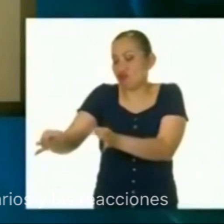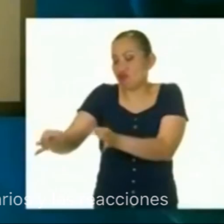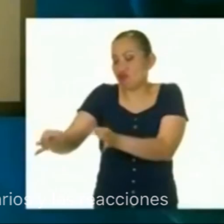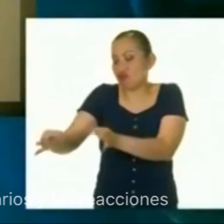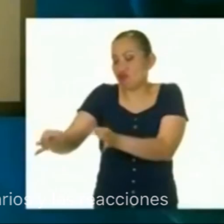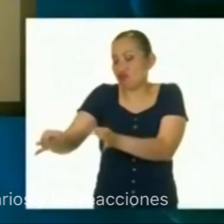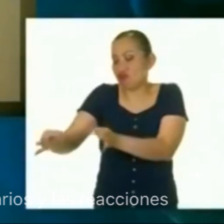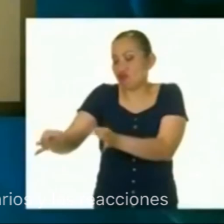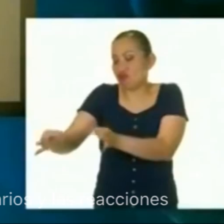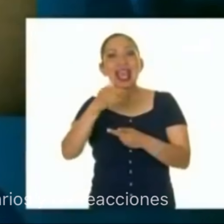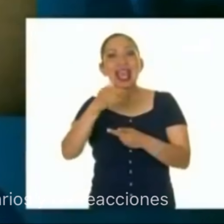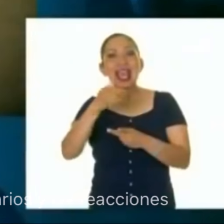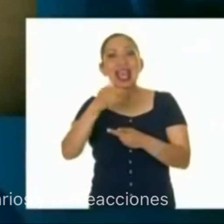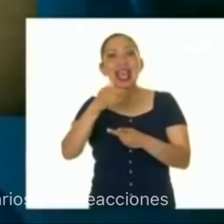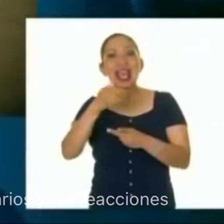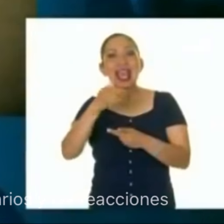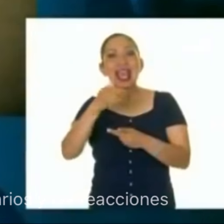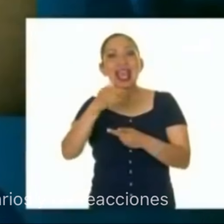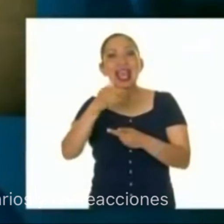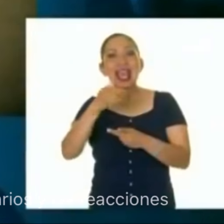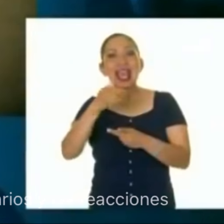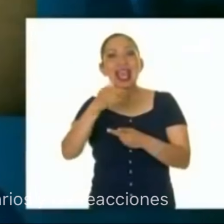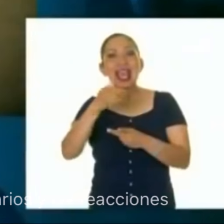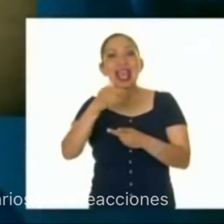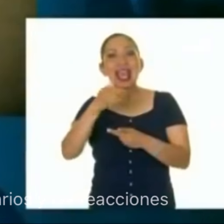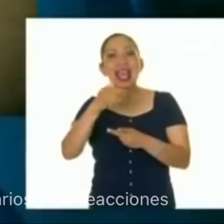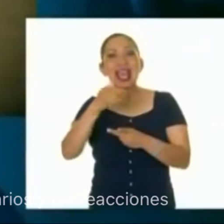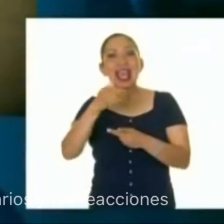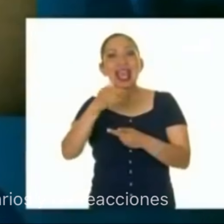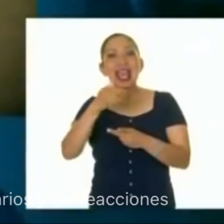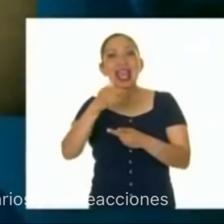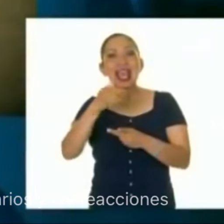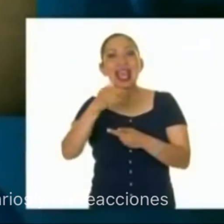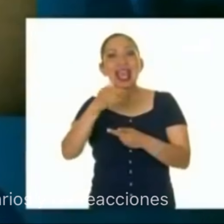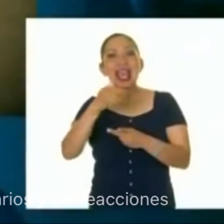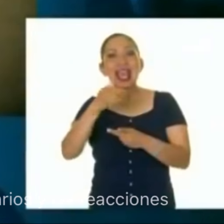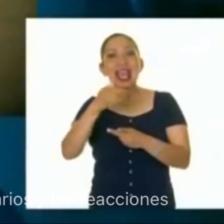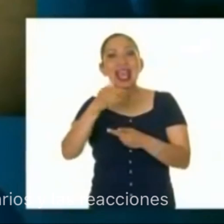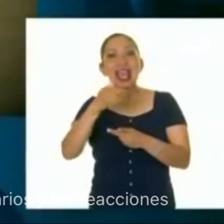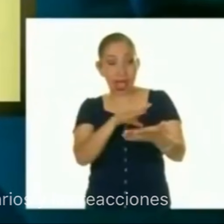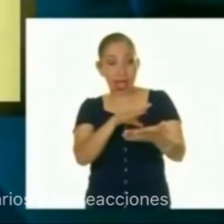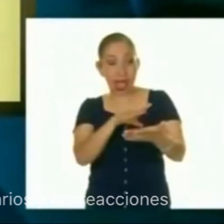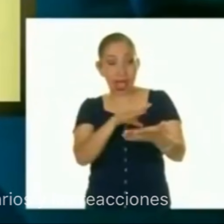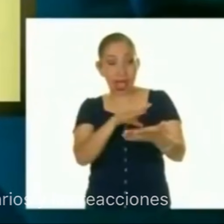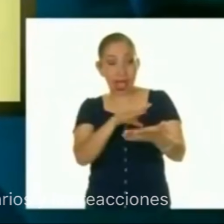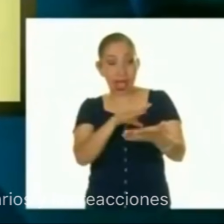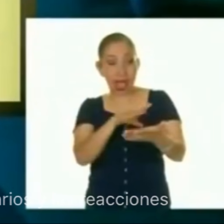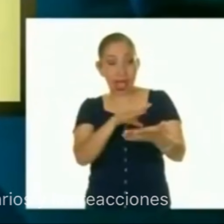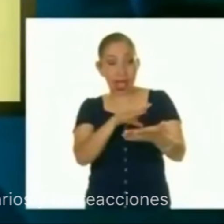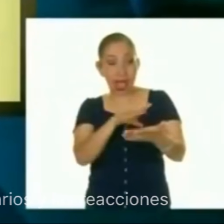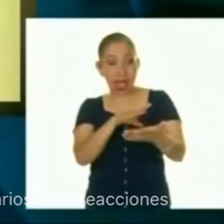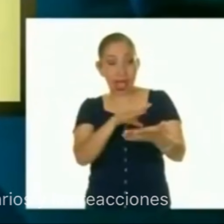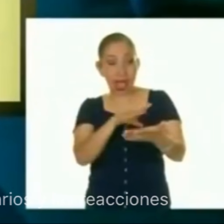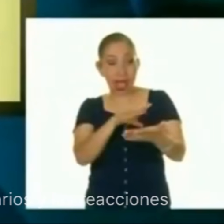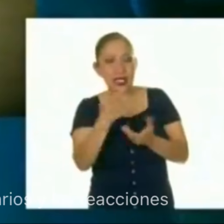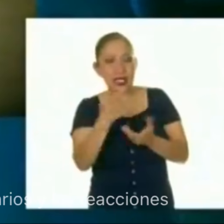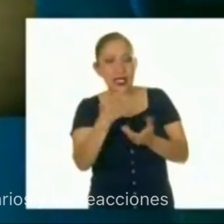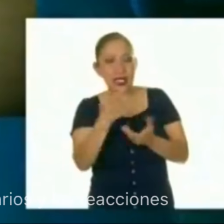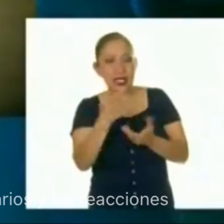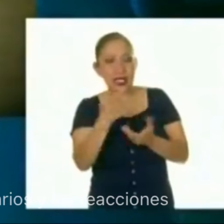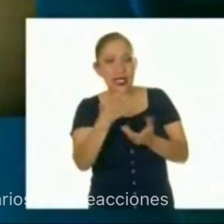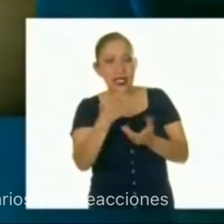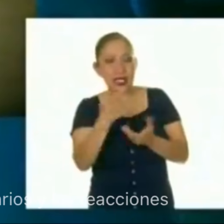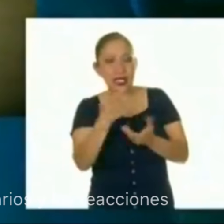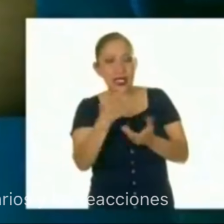las contribuciones y otros trabajadores españoles fueron tan valiosas como la de los artistas intelectuales y científicos y todos